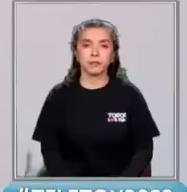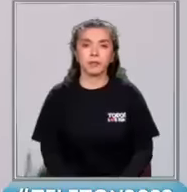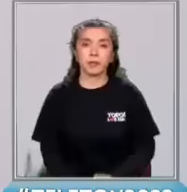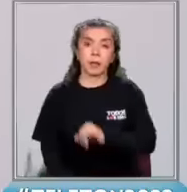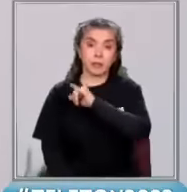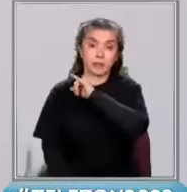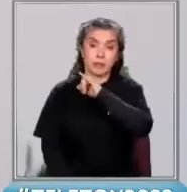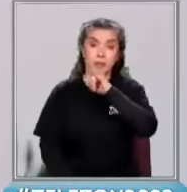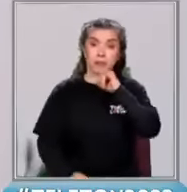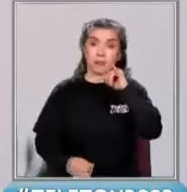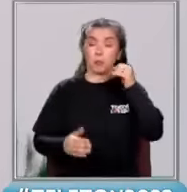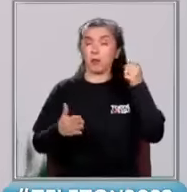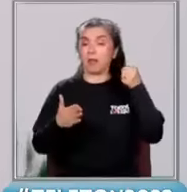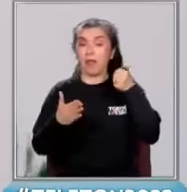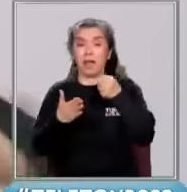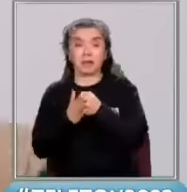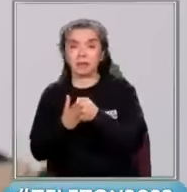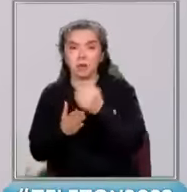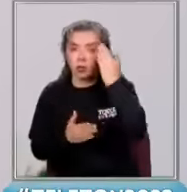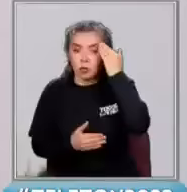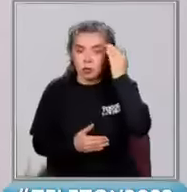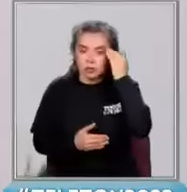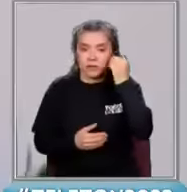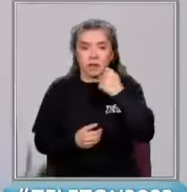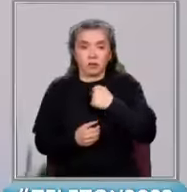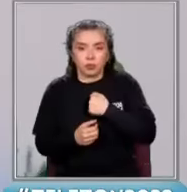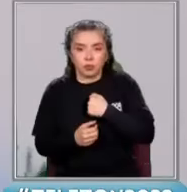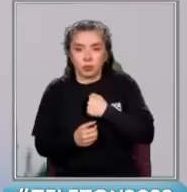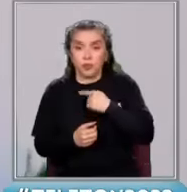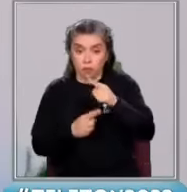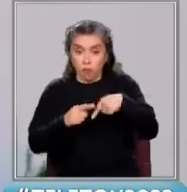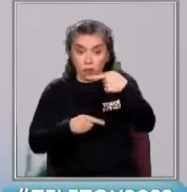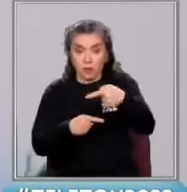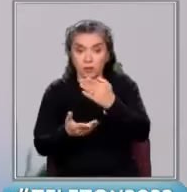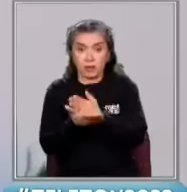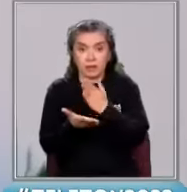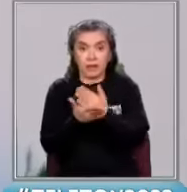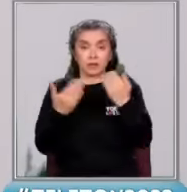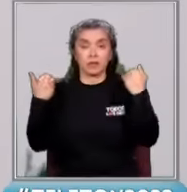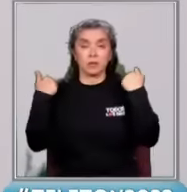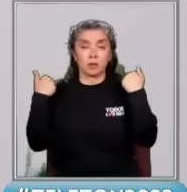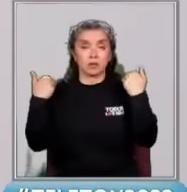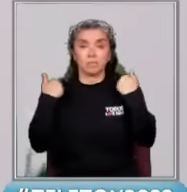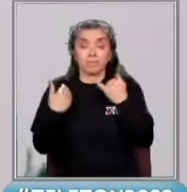Después del accidente, yo no sabía si iba a volver a hacer clase de educación física.